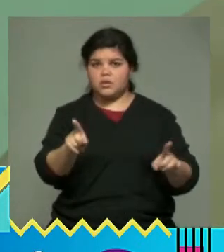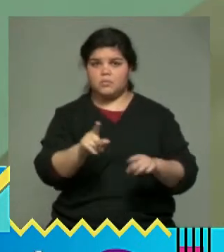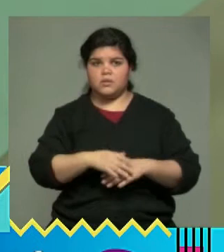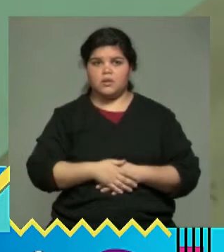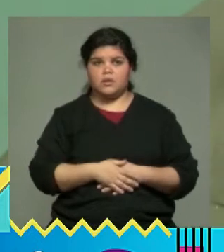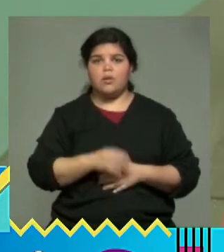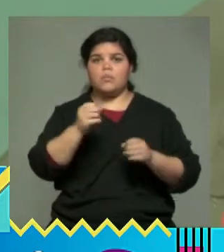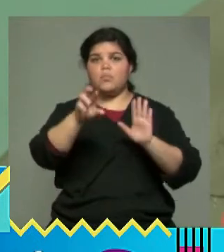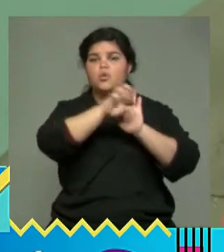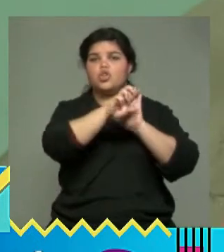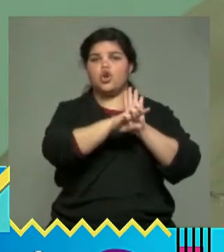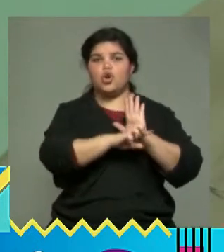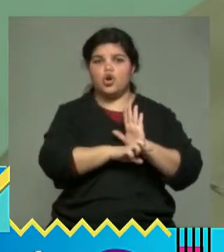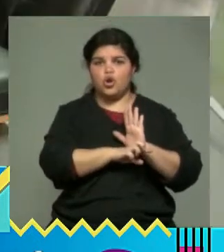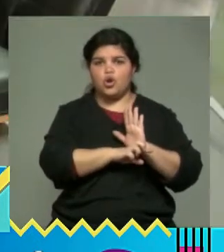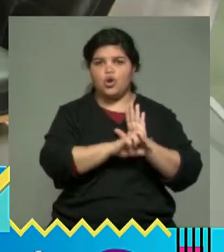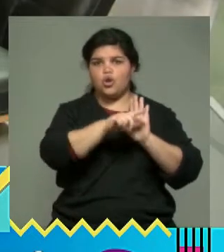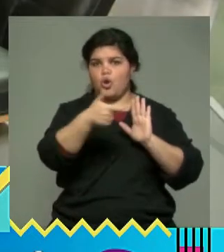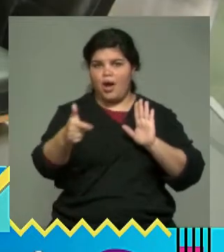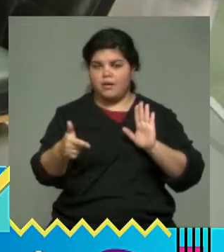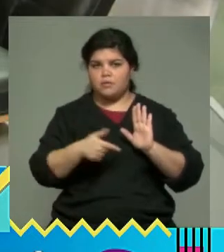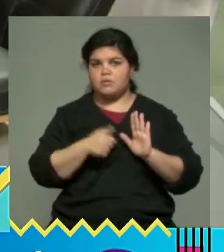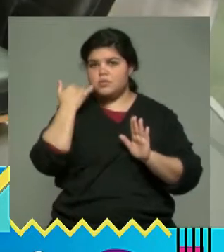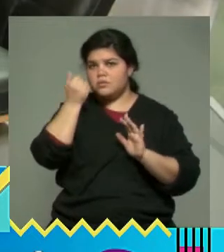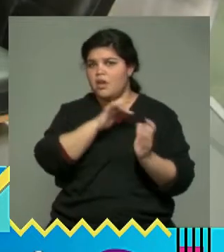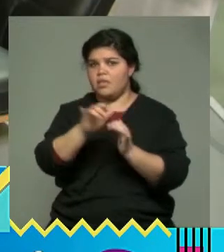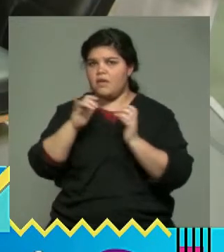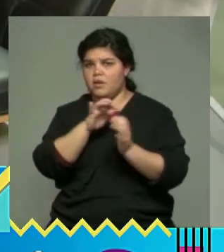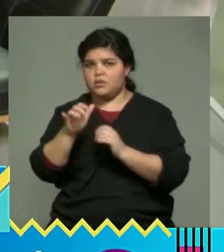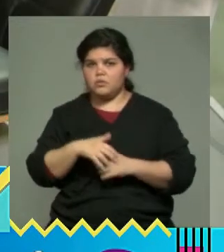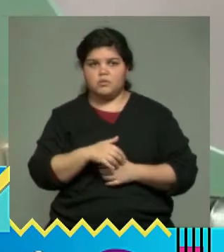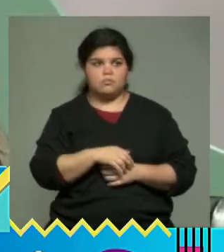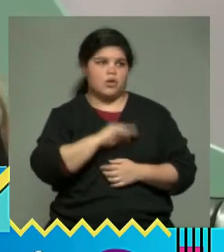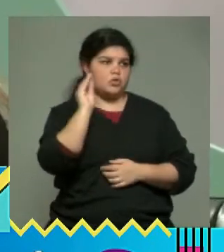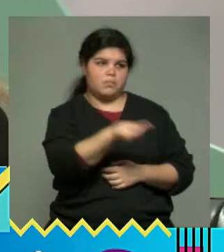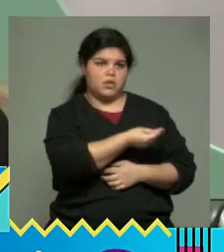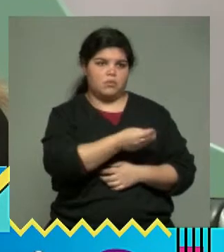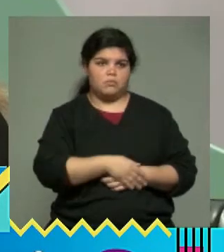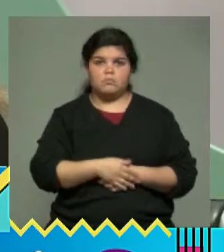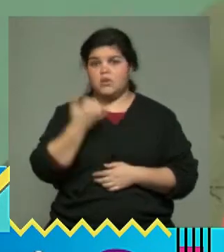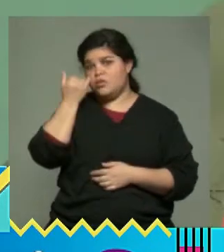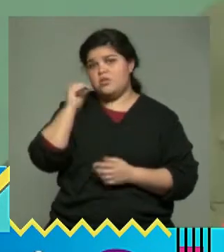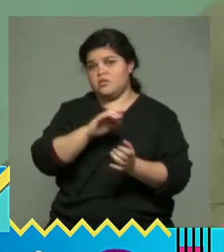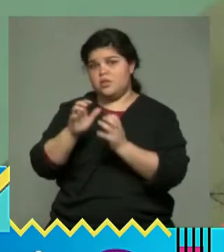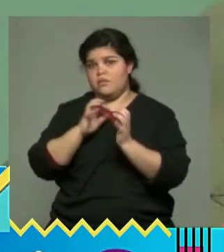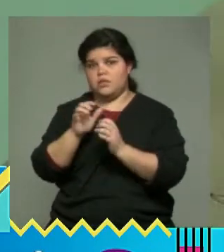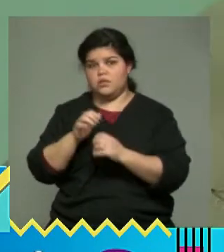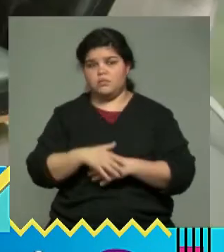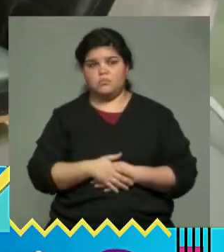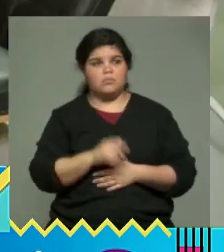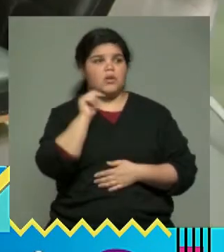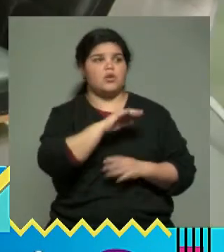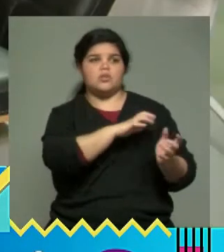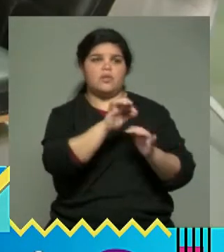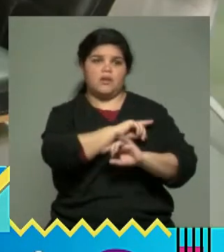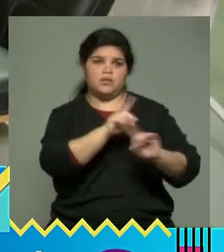protocolo de aborto no punible. Eso se debatió en la legislatura. Se debatió y se perdió. Pero se debatió. Sí. Y por último, si me dejas hacer el cierre,